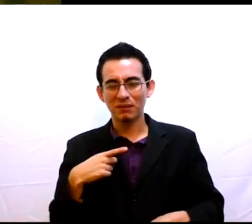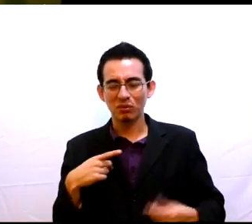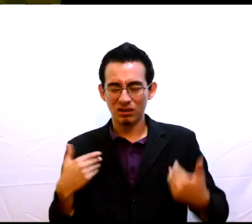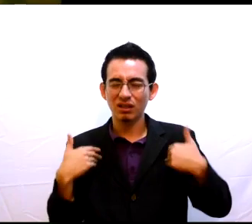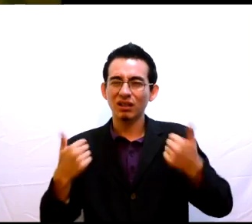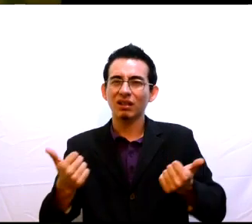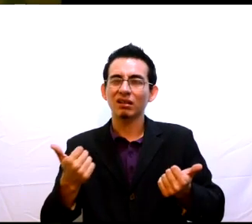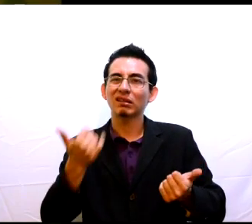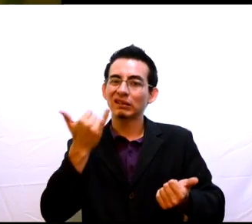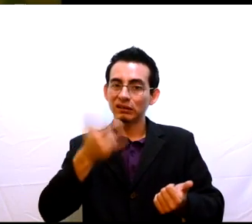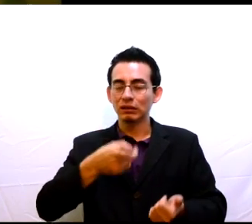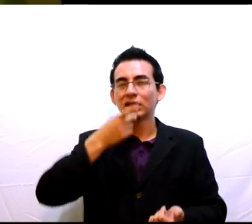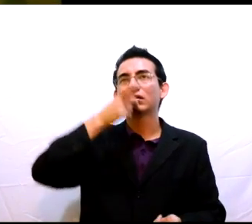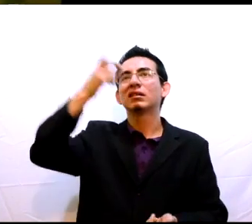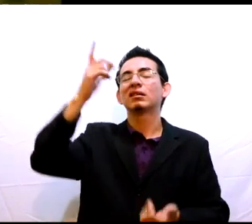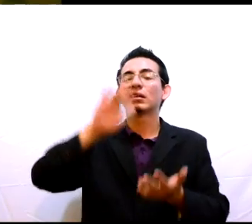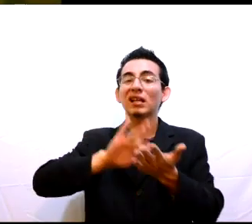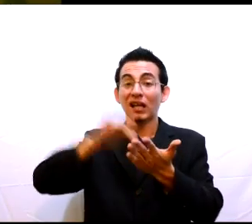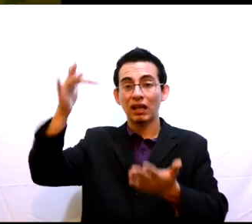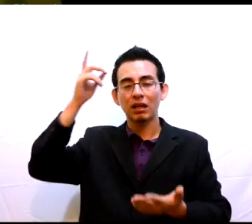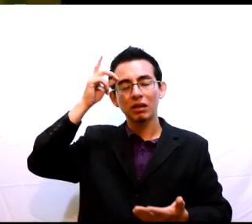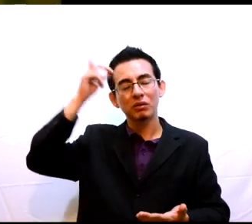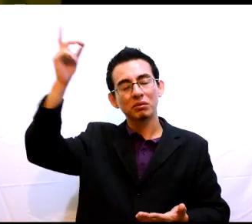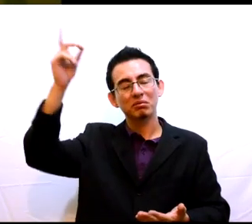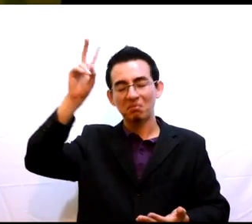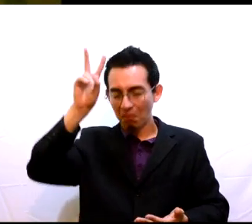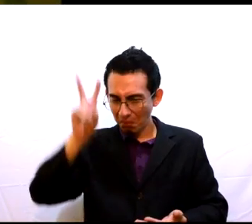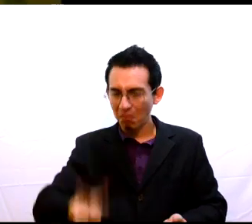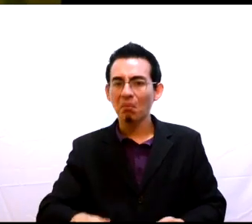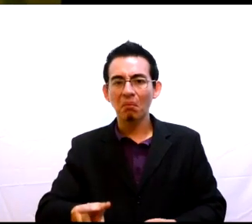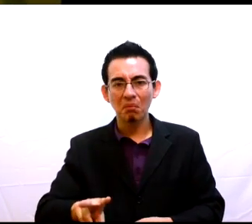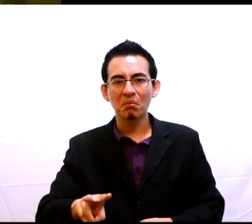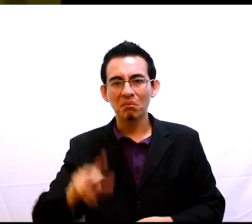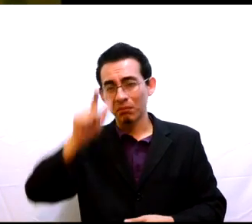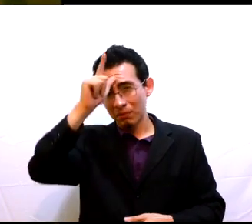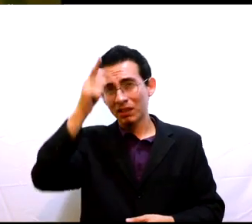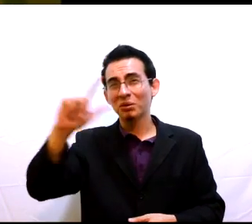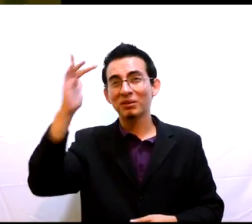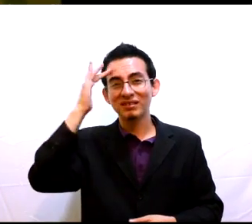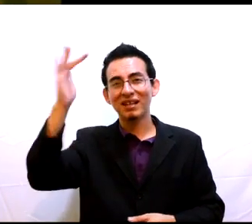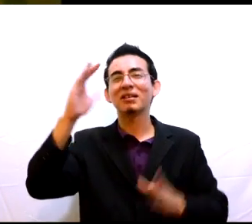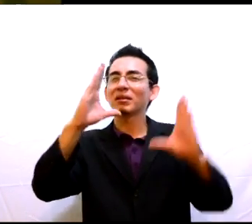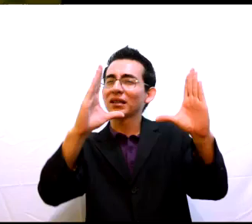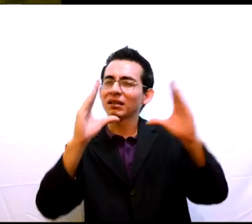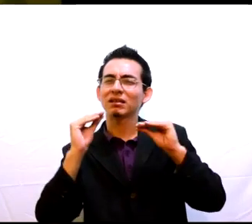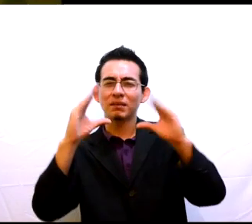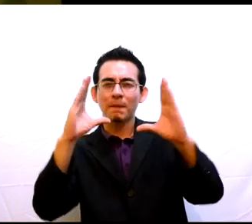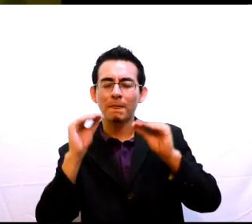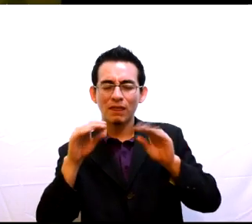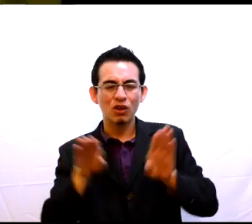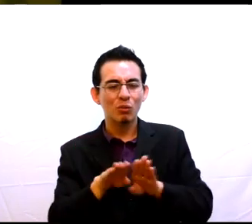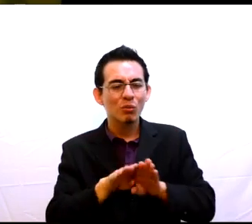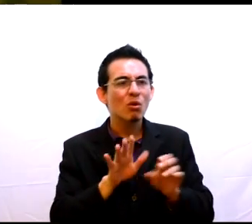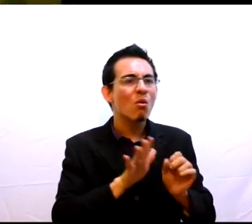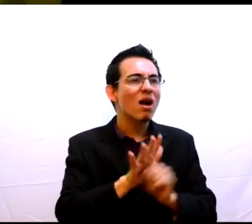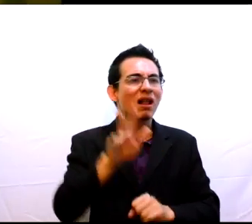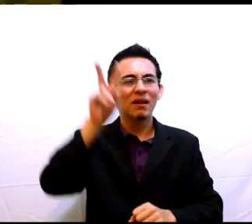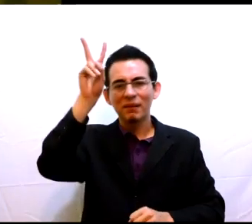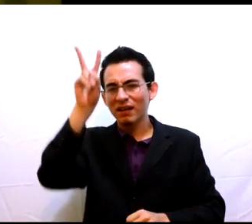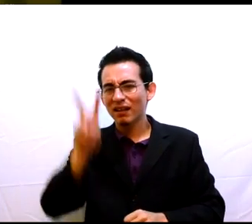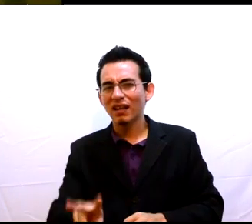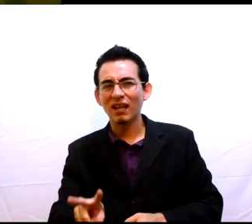qué tu espíritu santo nos guía la verdad en la palabra y podemos